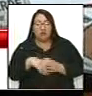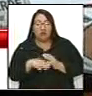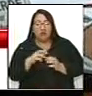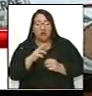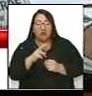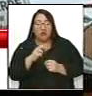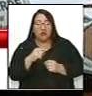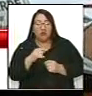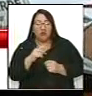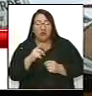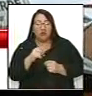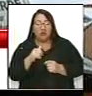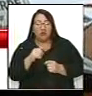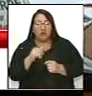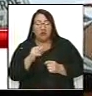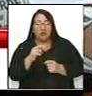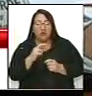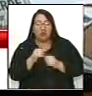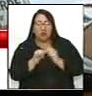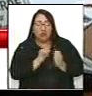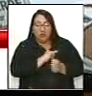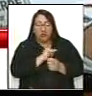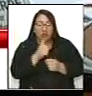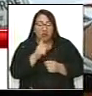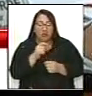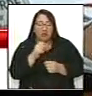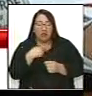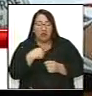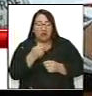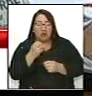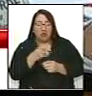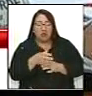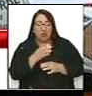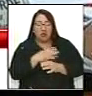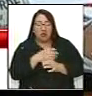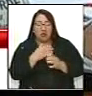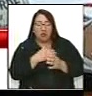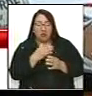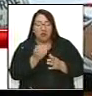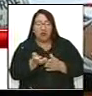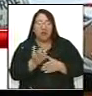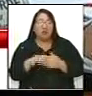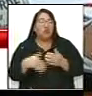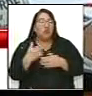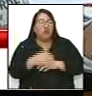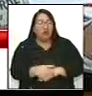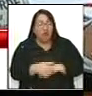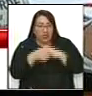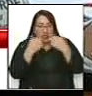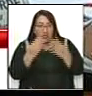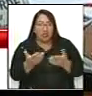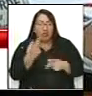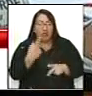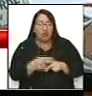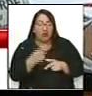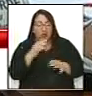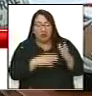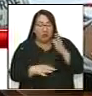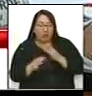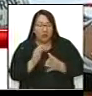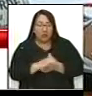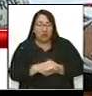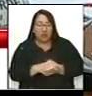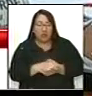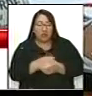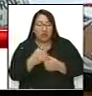del distrito de Ate. He tenido la cordial invitación de esta mesa, a la cual felicito por la preocupación que